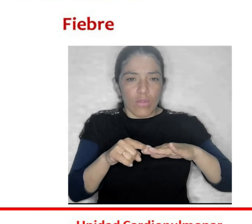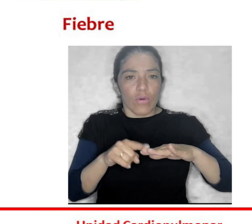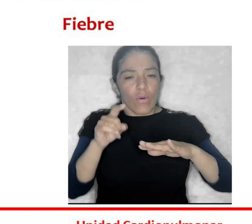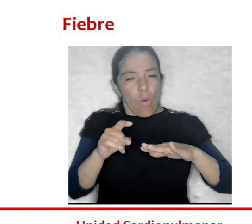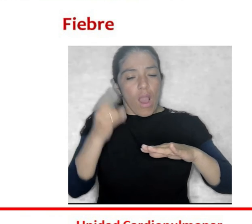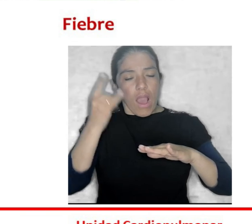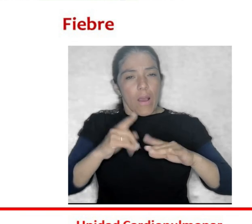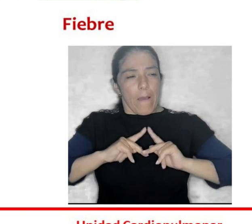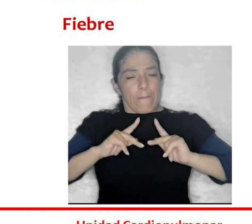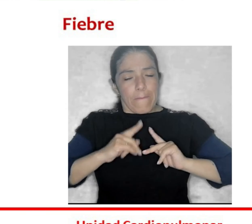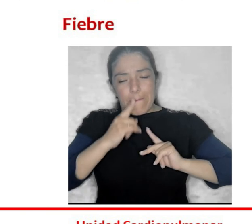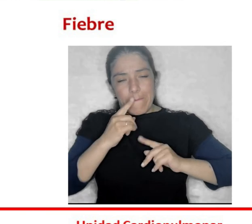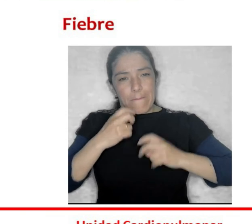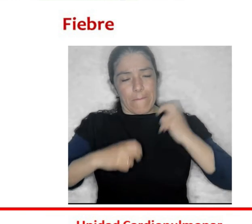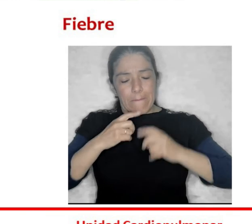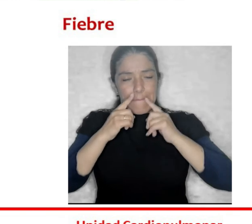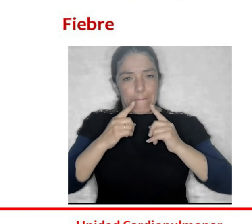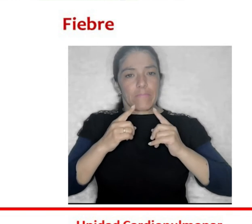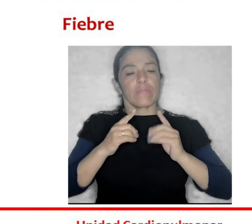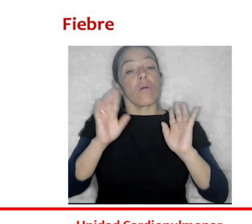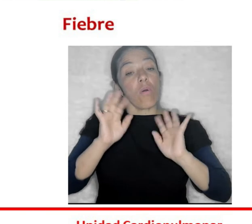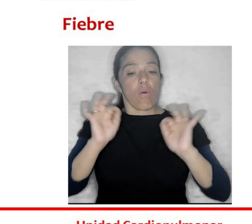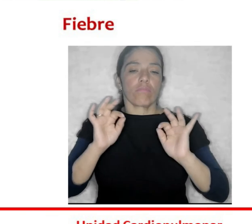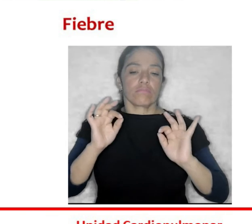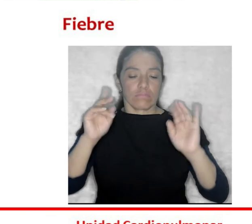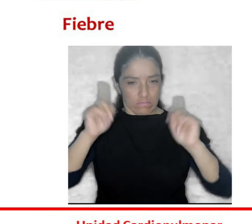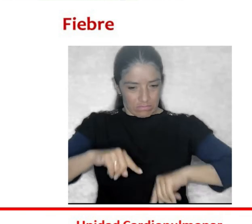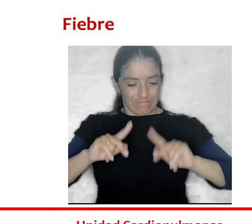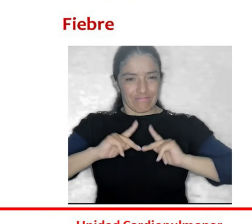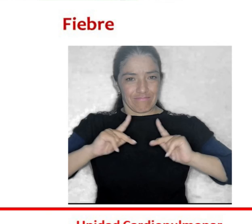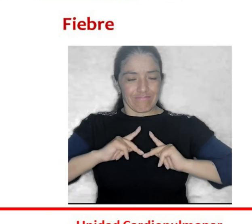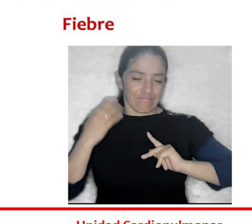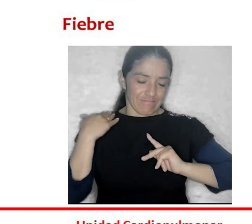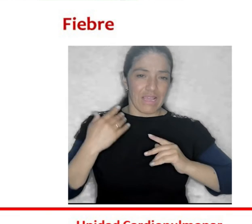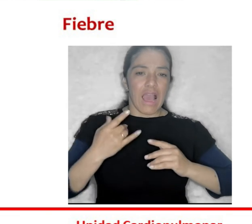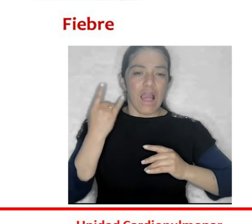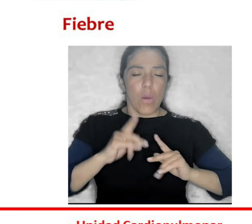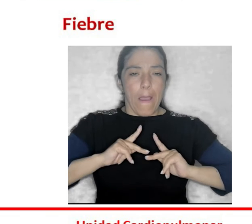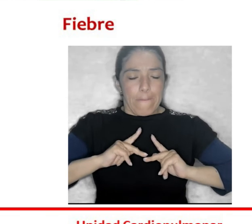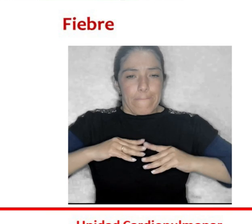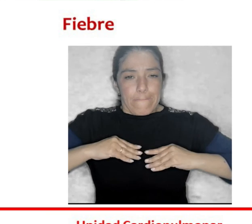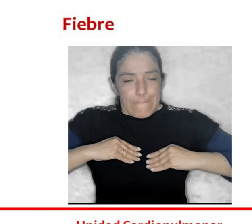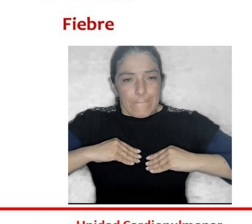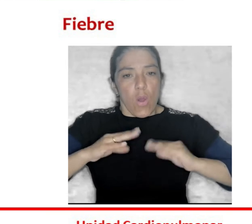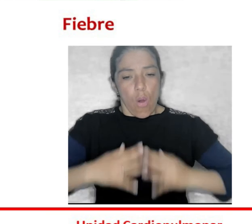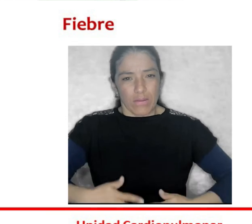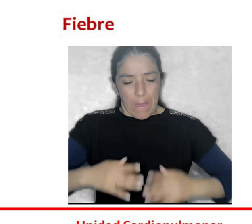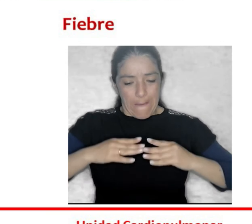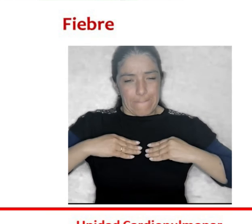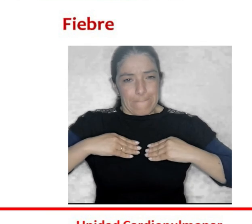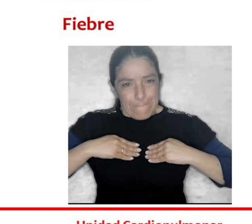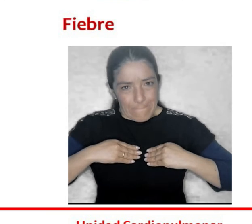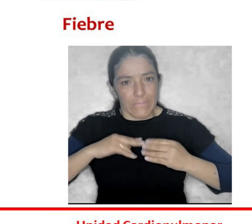Uso de los músculos accesorios durante la respiración. Hundimiento de los músculos intercostales o del